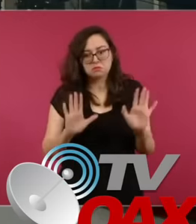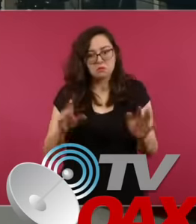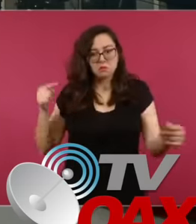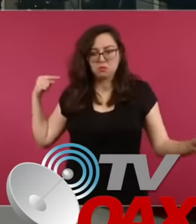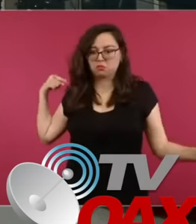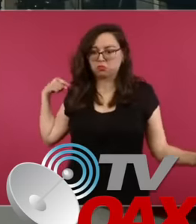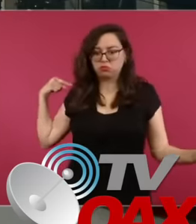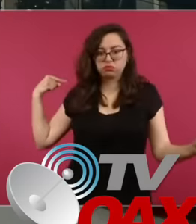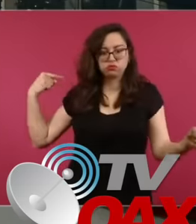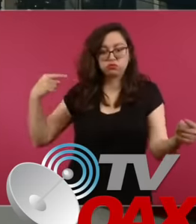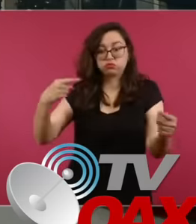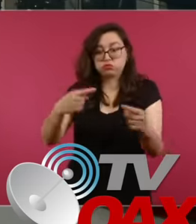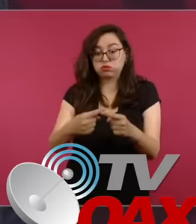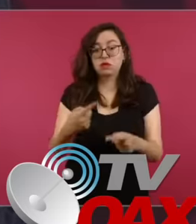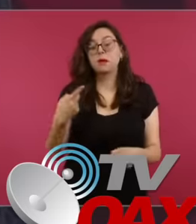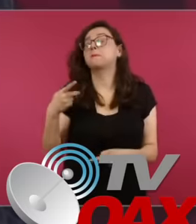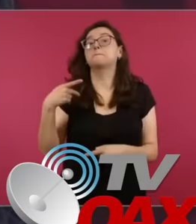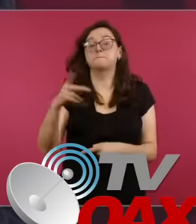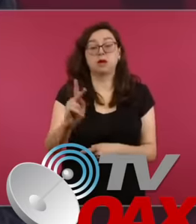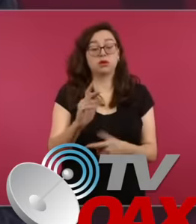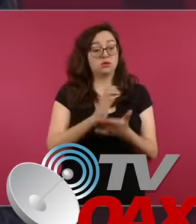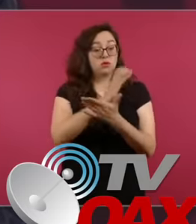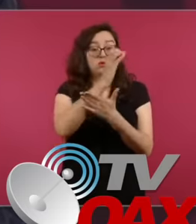cuando estábamos en eso,